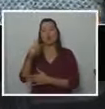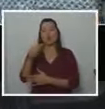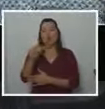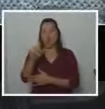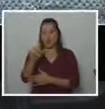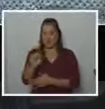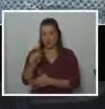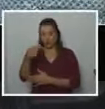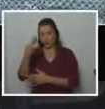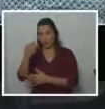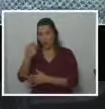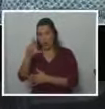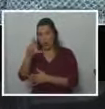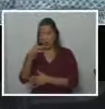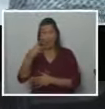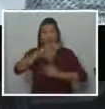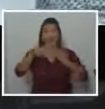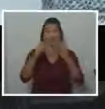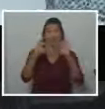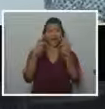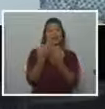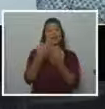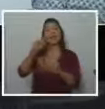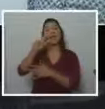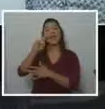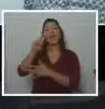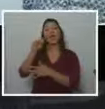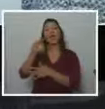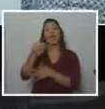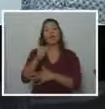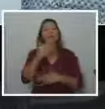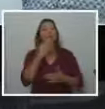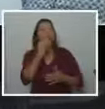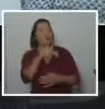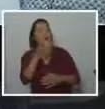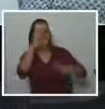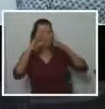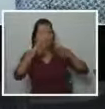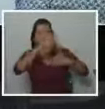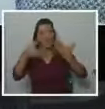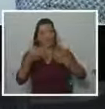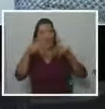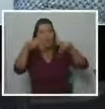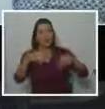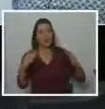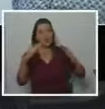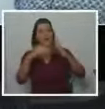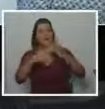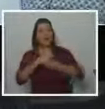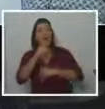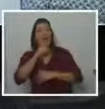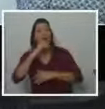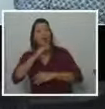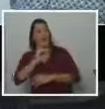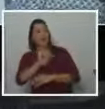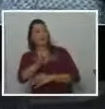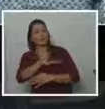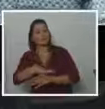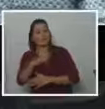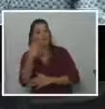toda la familia Luna allá. Muy bien, un saludo muy especial entonces para toda la gente allá en Aguacaliente. Muy bonita esa zona,